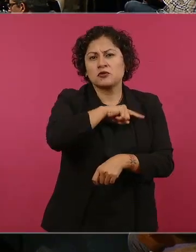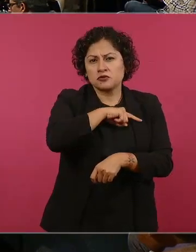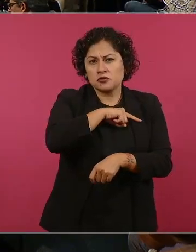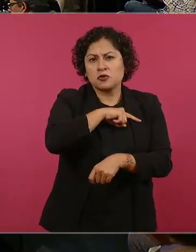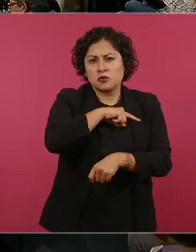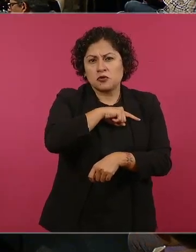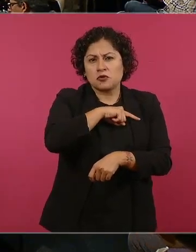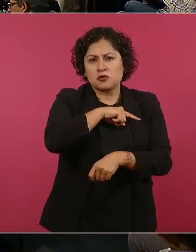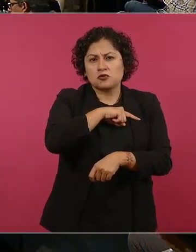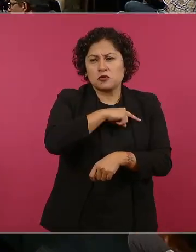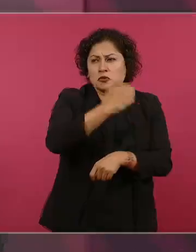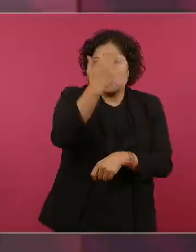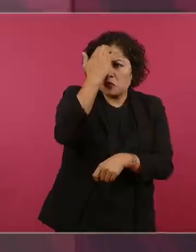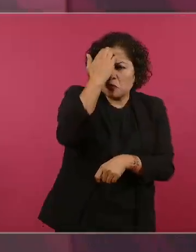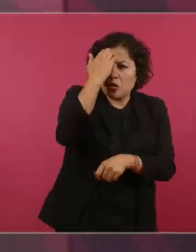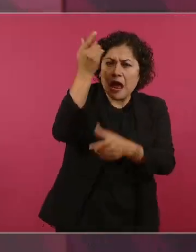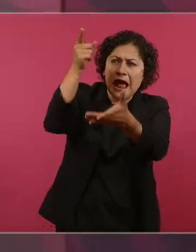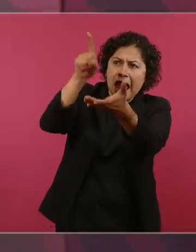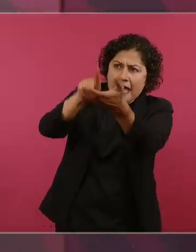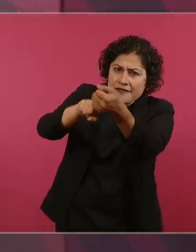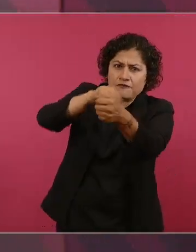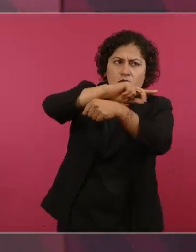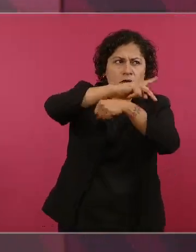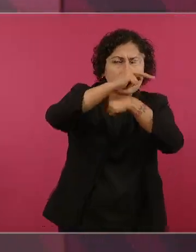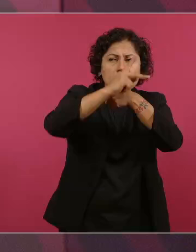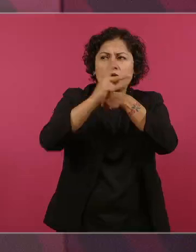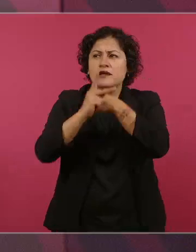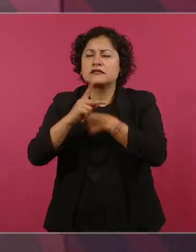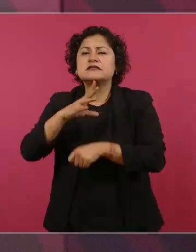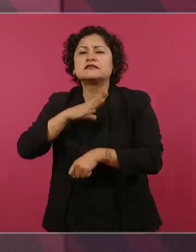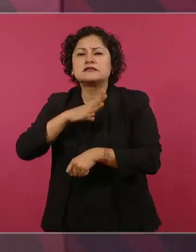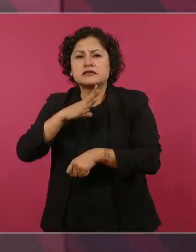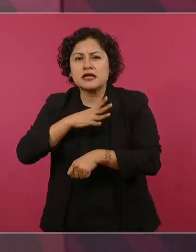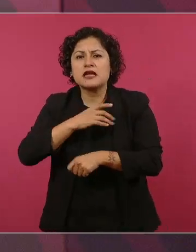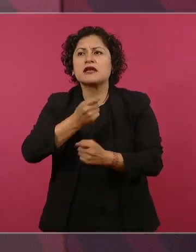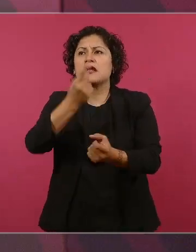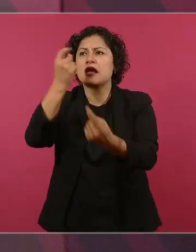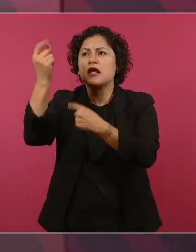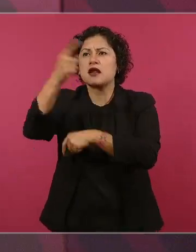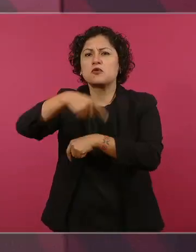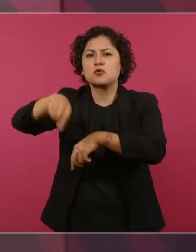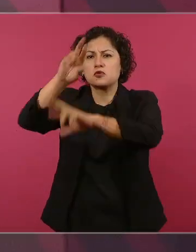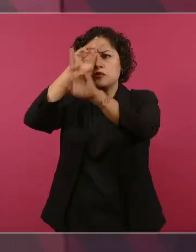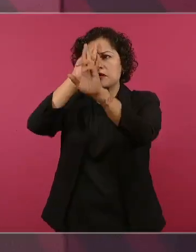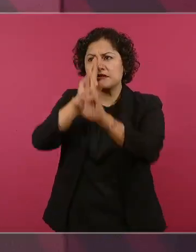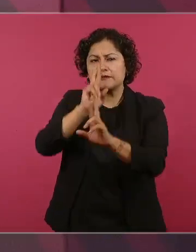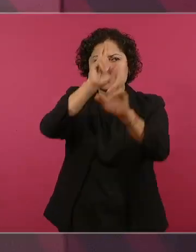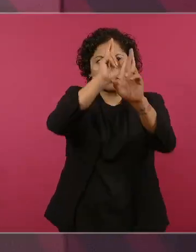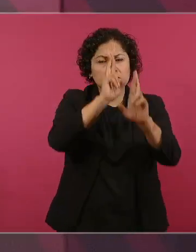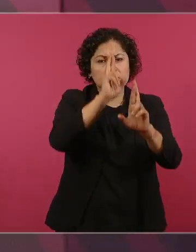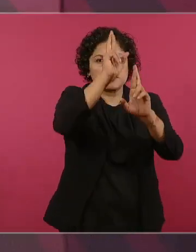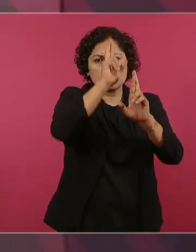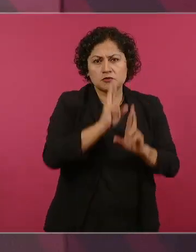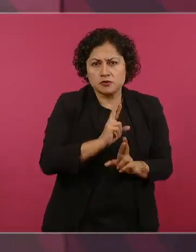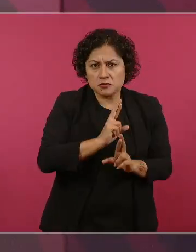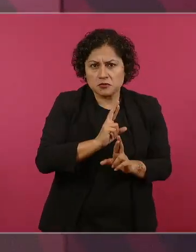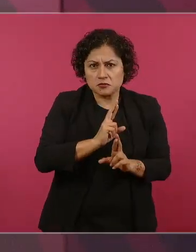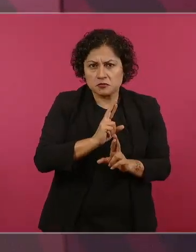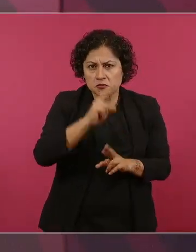de respeto a México, y entre ellos incluyo al presidente Biden.